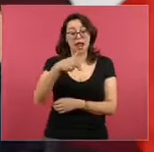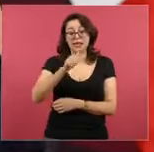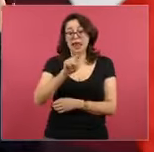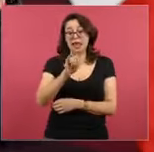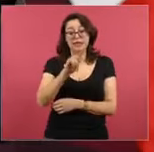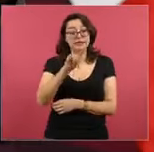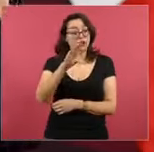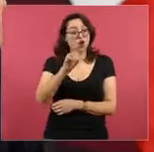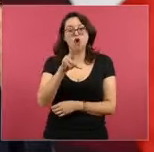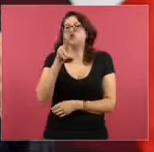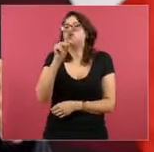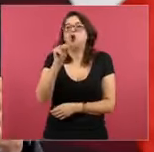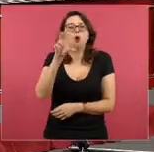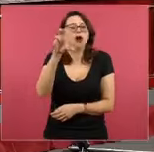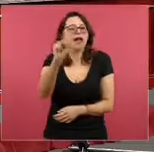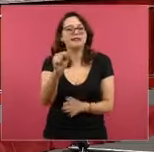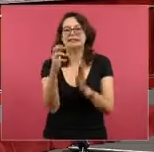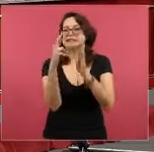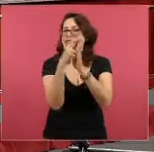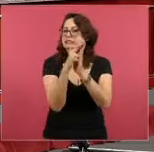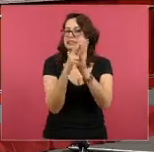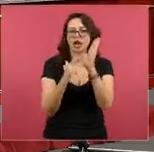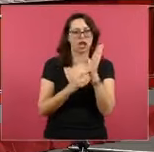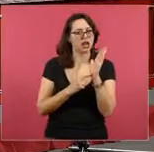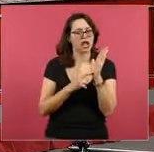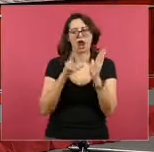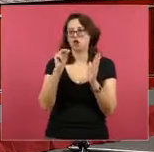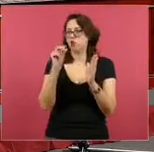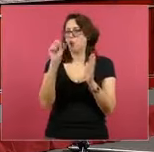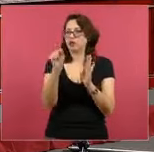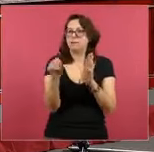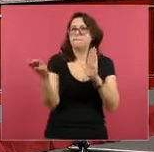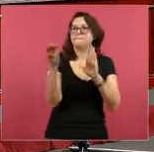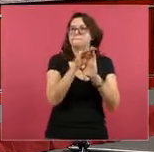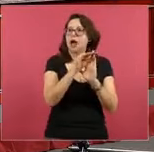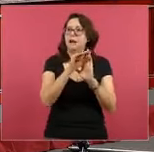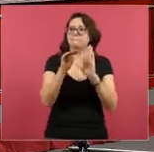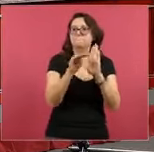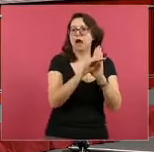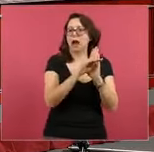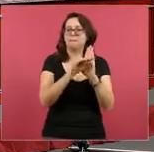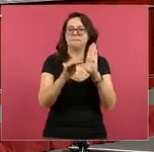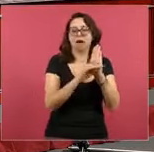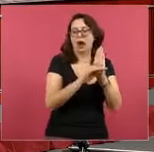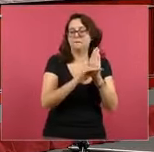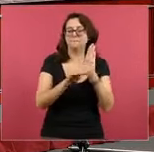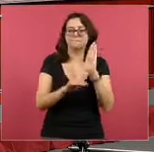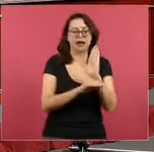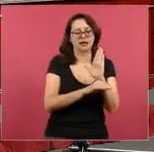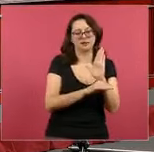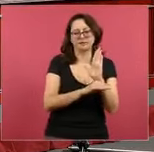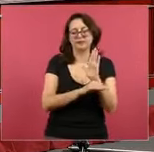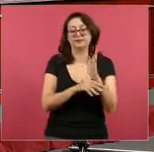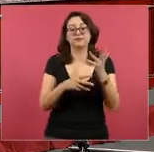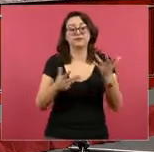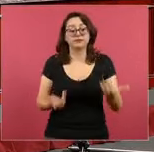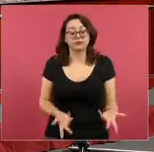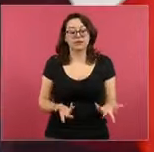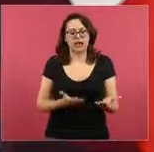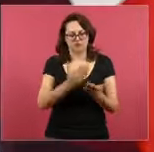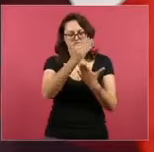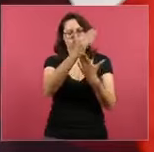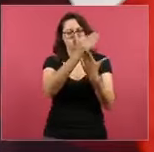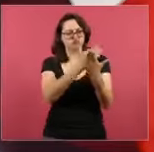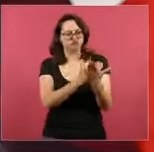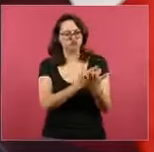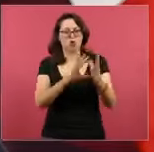de mapa de contenidos obligatorios de los campos formativos, que el Consejo Técnico Escolar dijera,